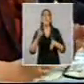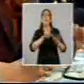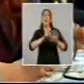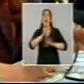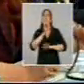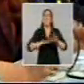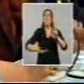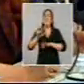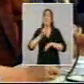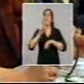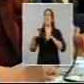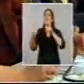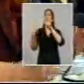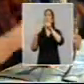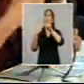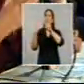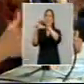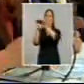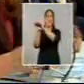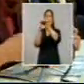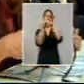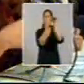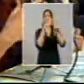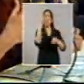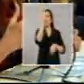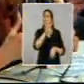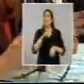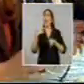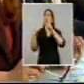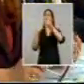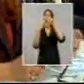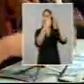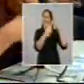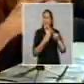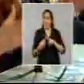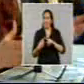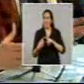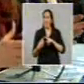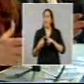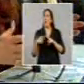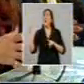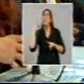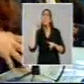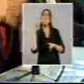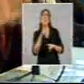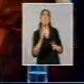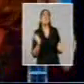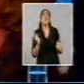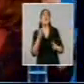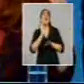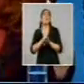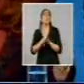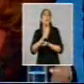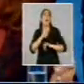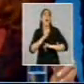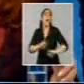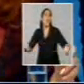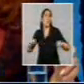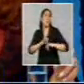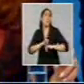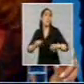videoconferencias una suerte de conectividad o una suerte de anunciar al mismo